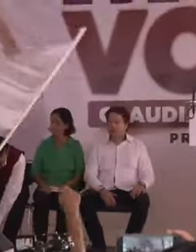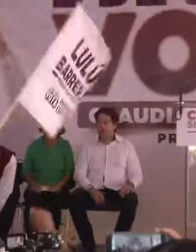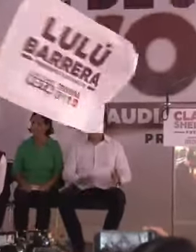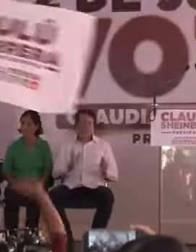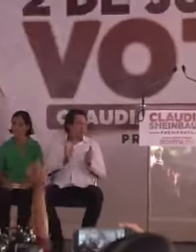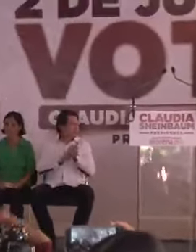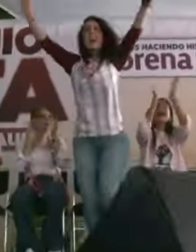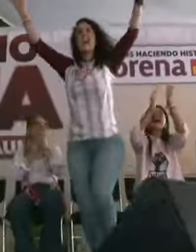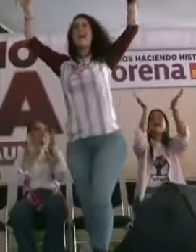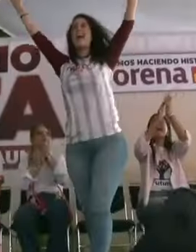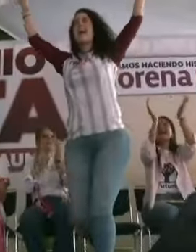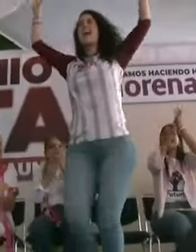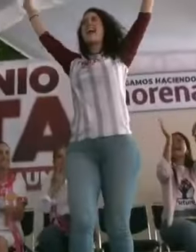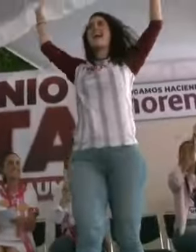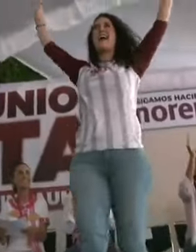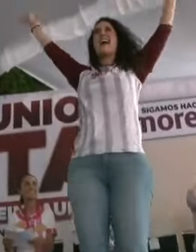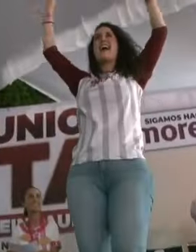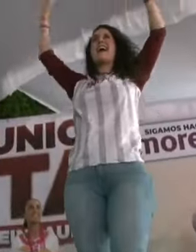Michel.